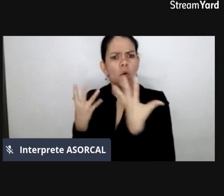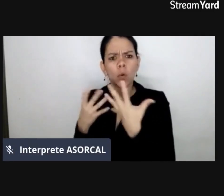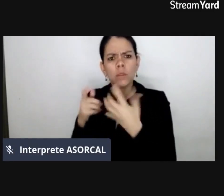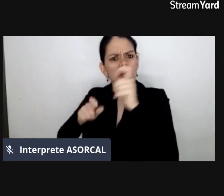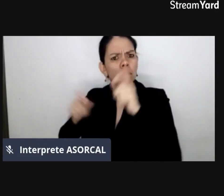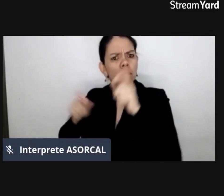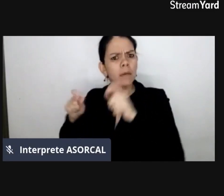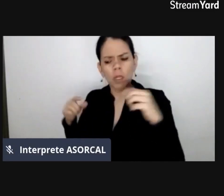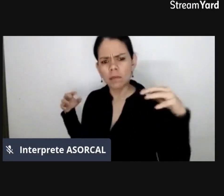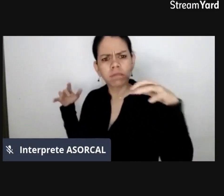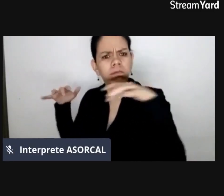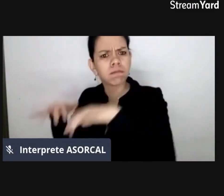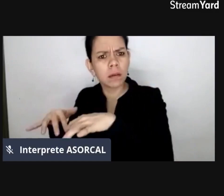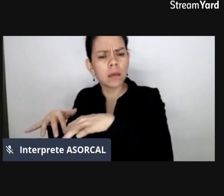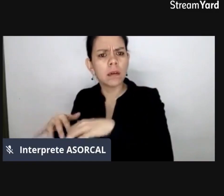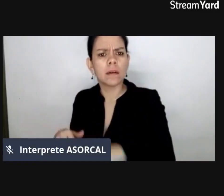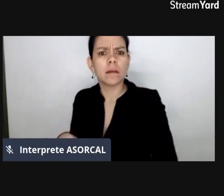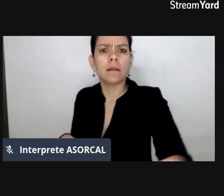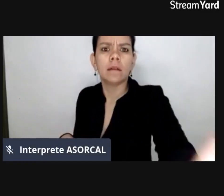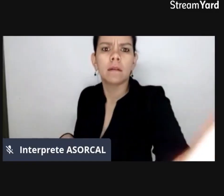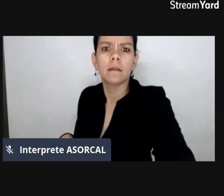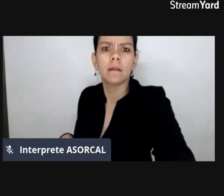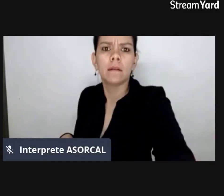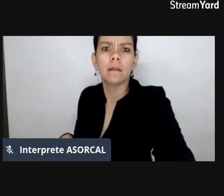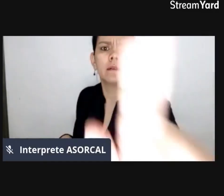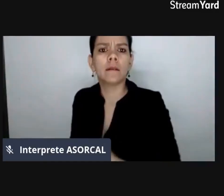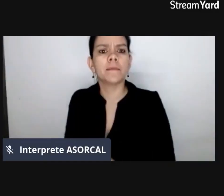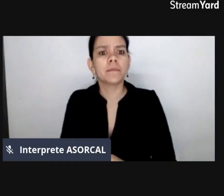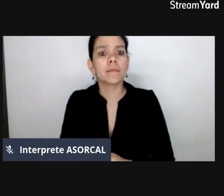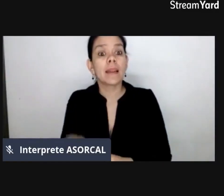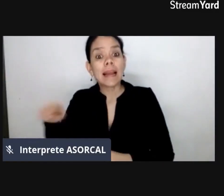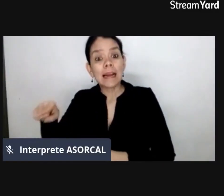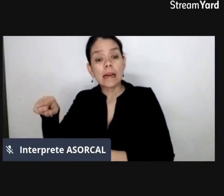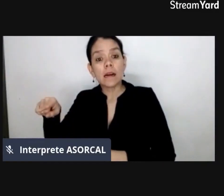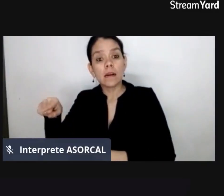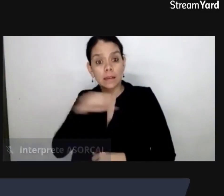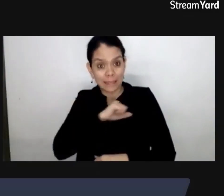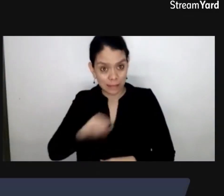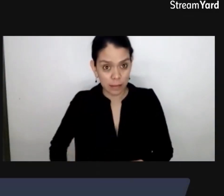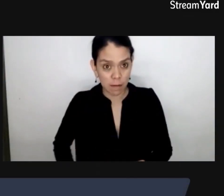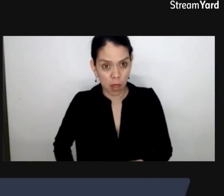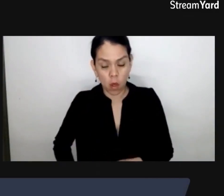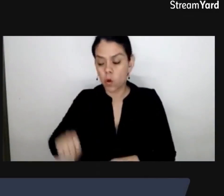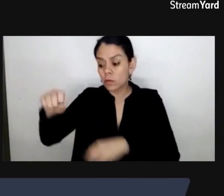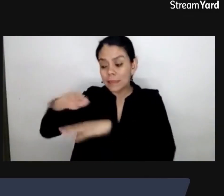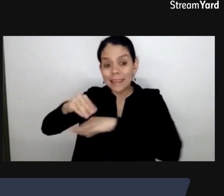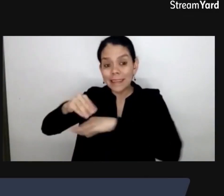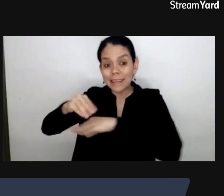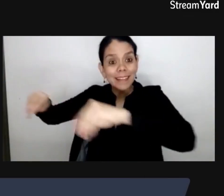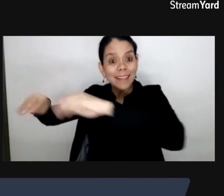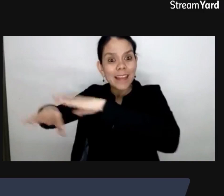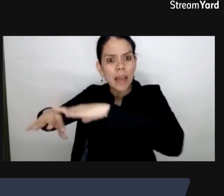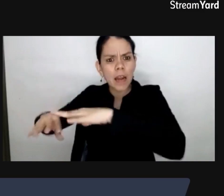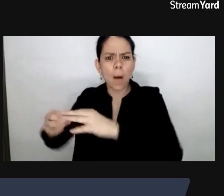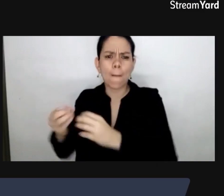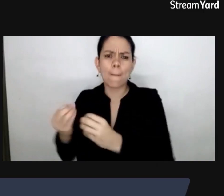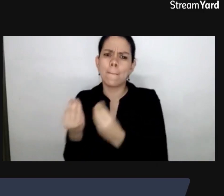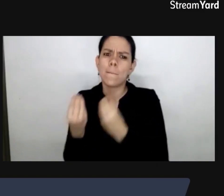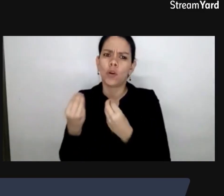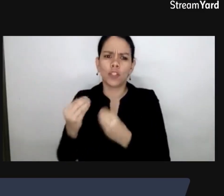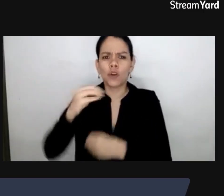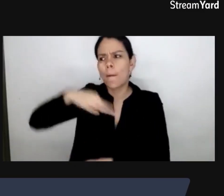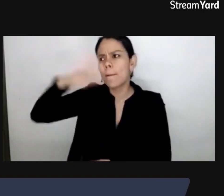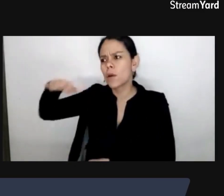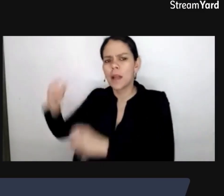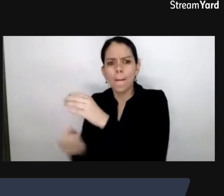cuadrado. El territorio de El Salvador es eminentemente volcánico, lo cual es muy propicio para la agricultura, y mira